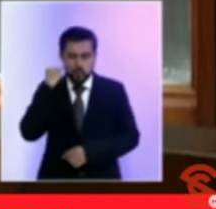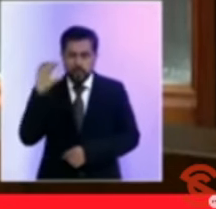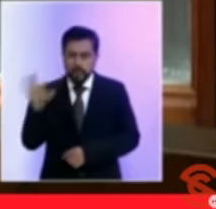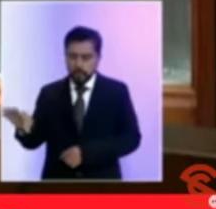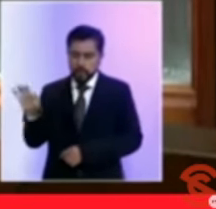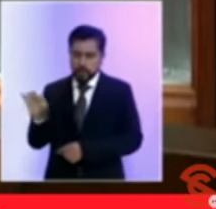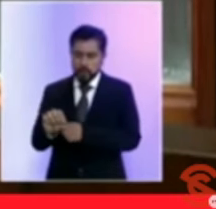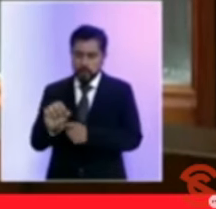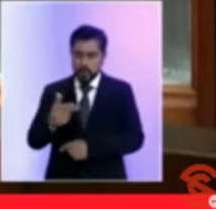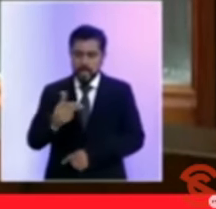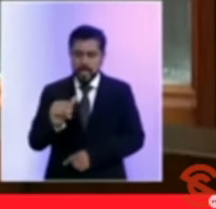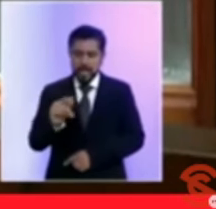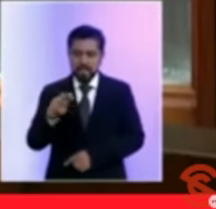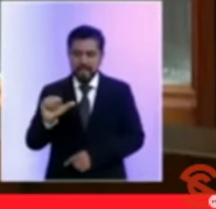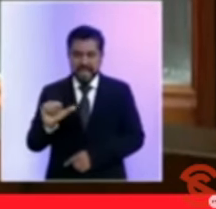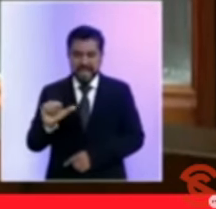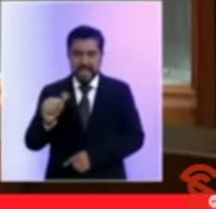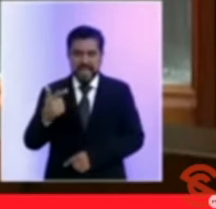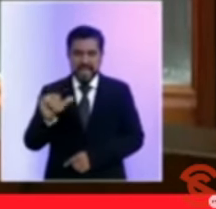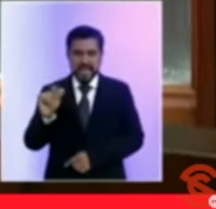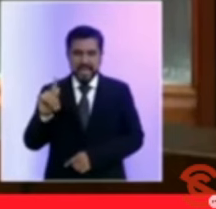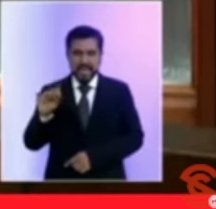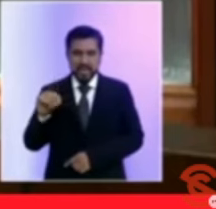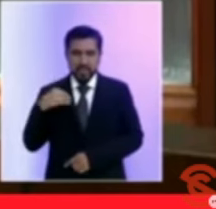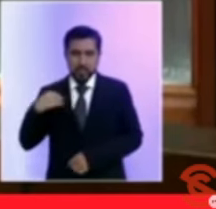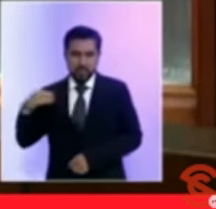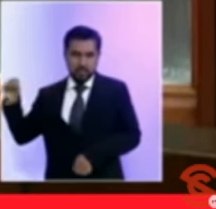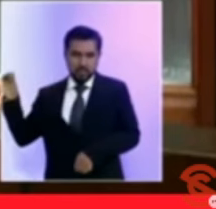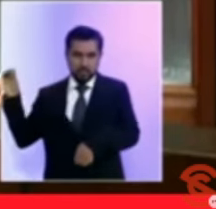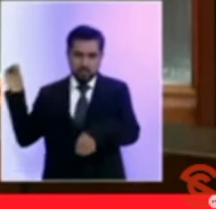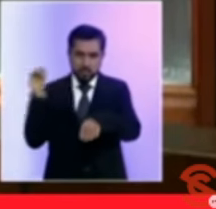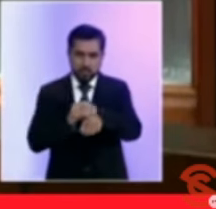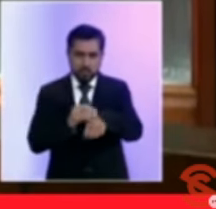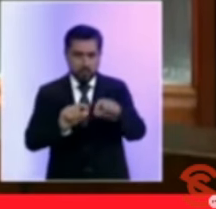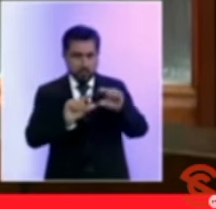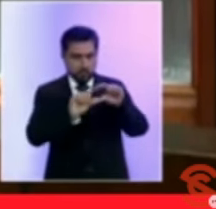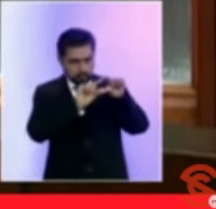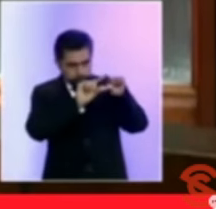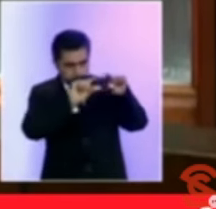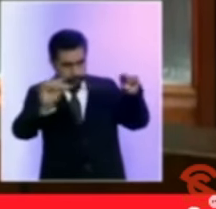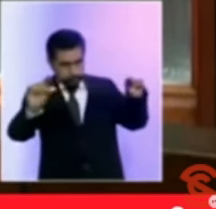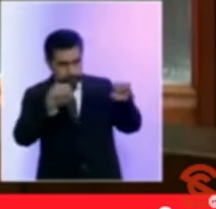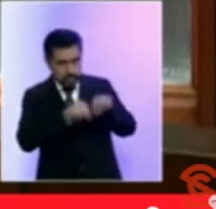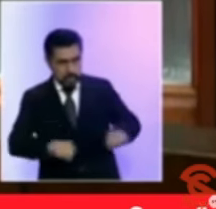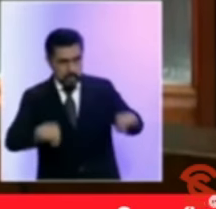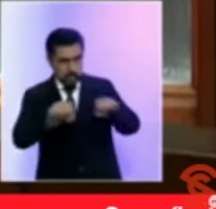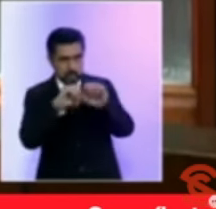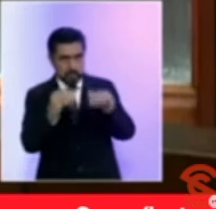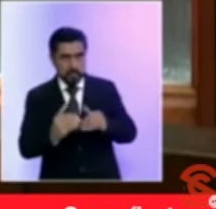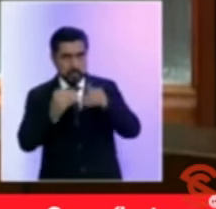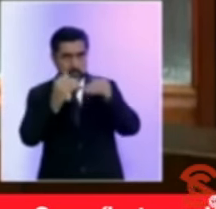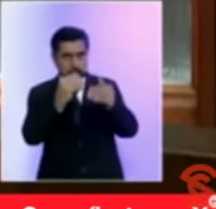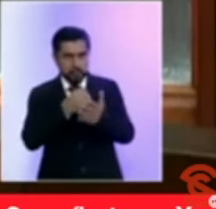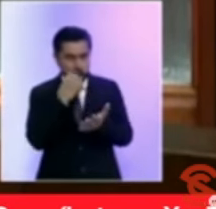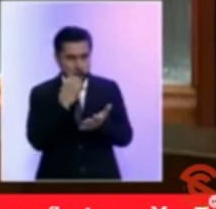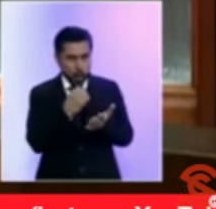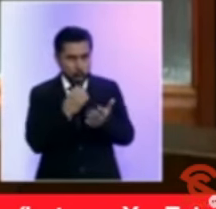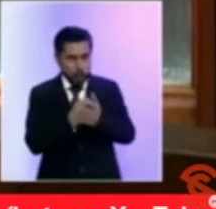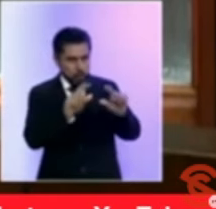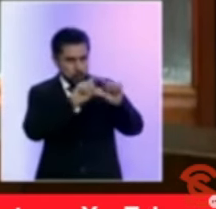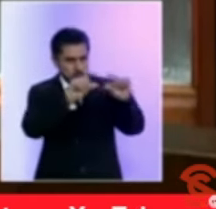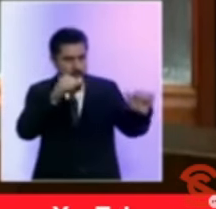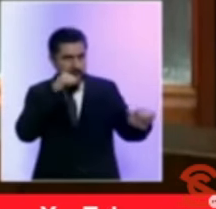hoy inscribimos con letras doradas en este recinto en homenaje a todas las